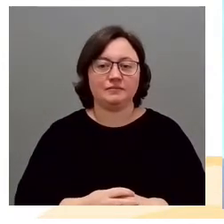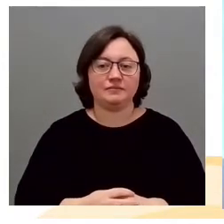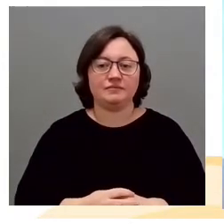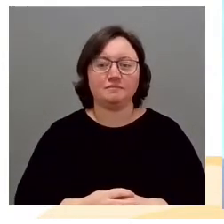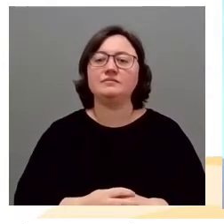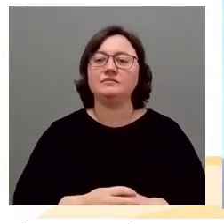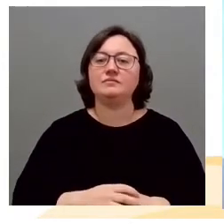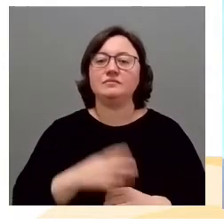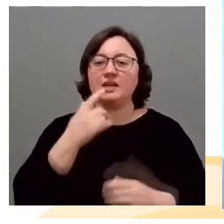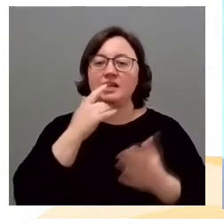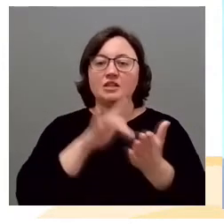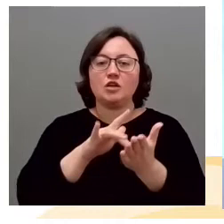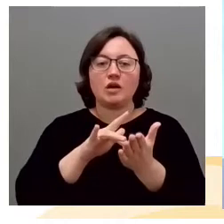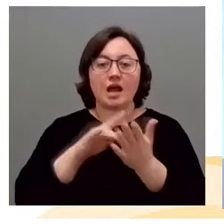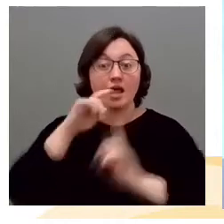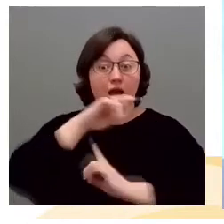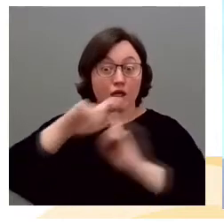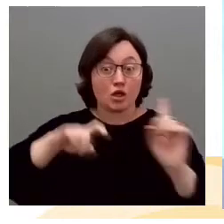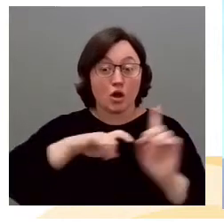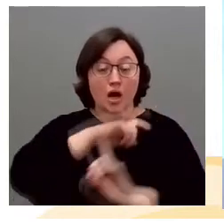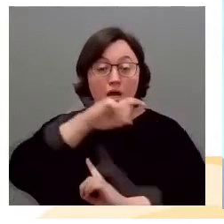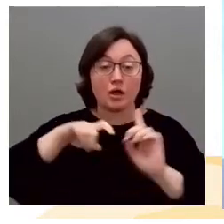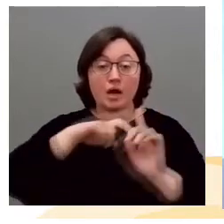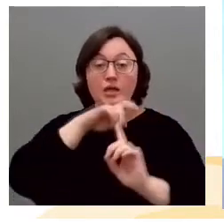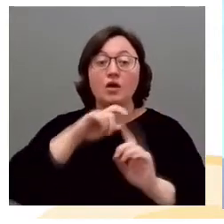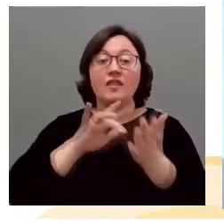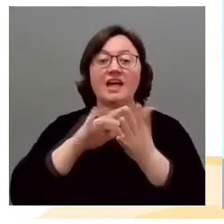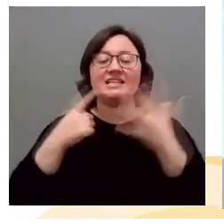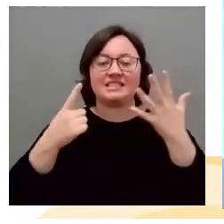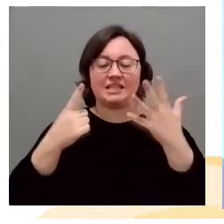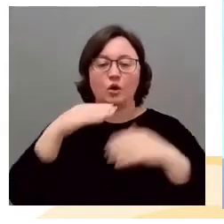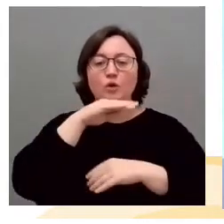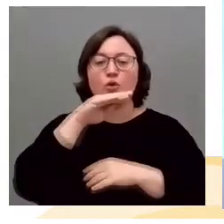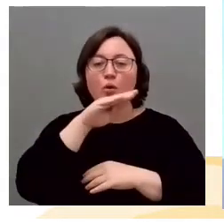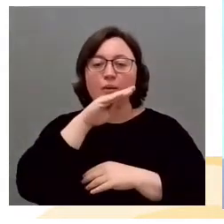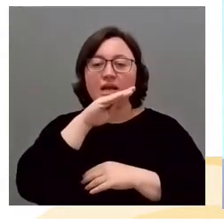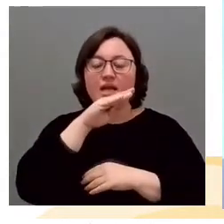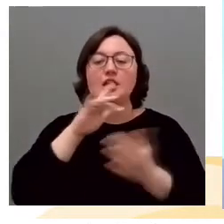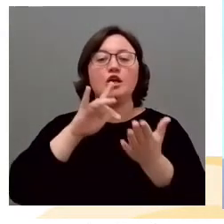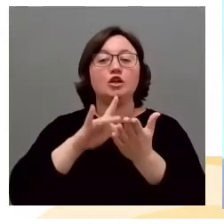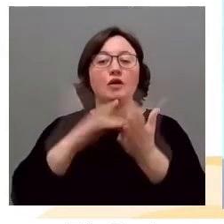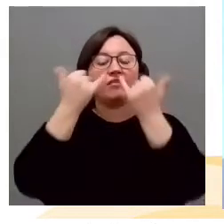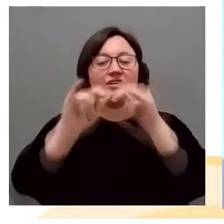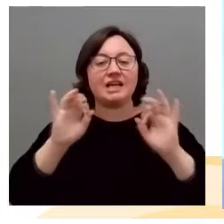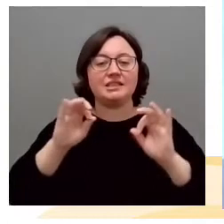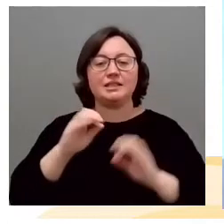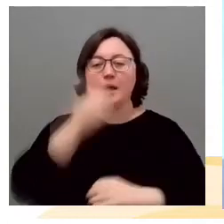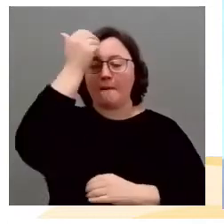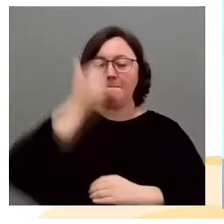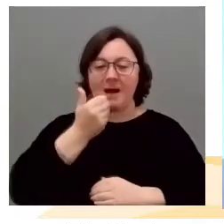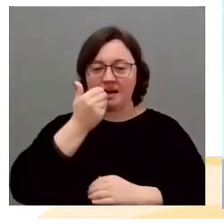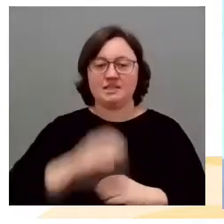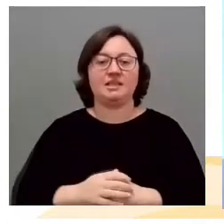El 6 de octubre de cada año celebra el Día Mundial de la Parálisis Cerebral. En los